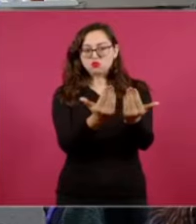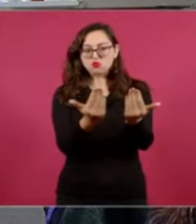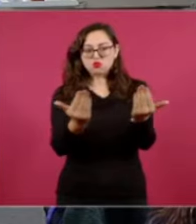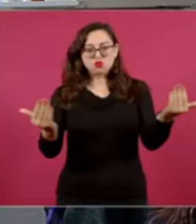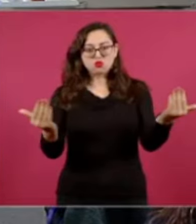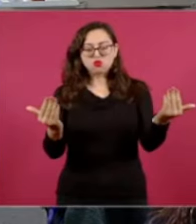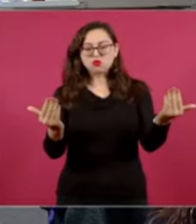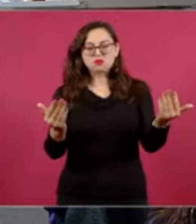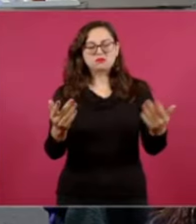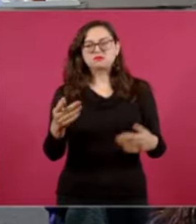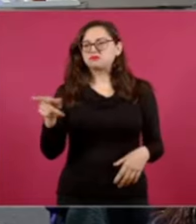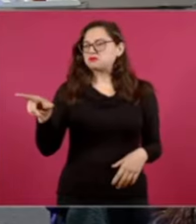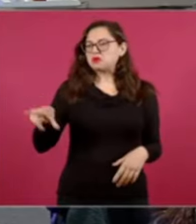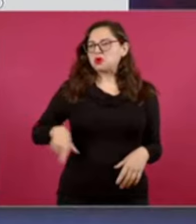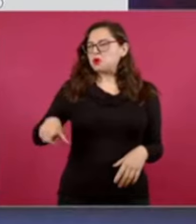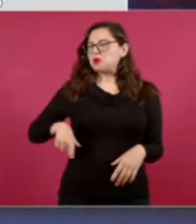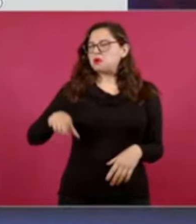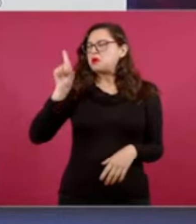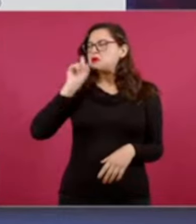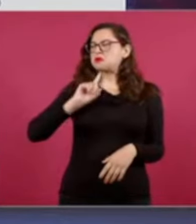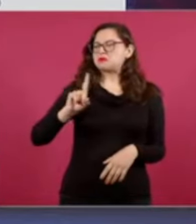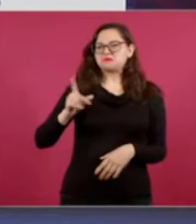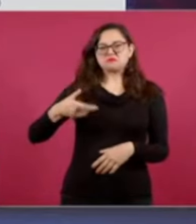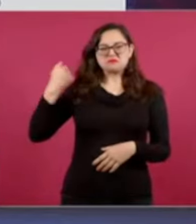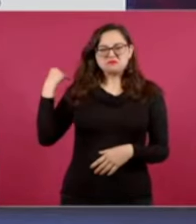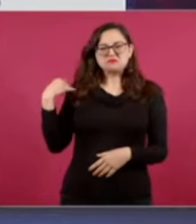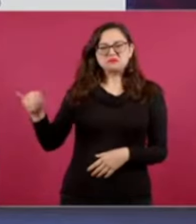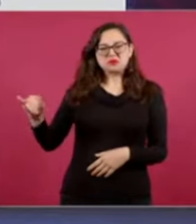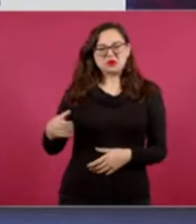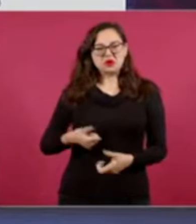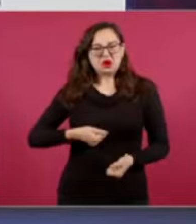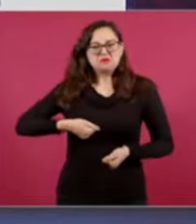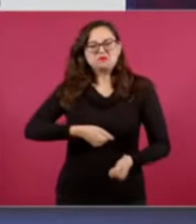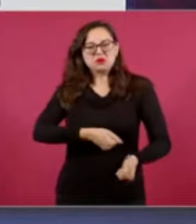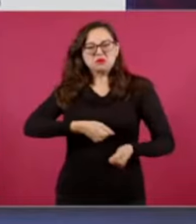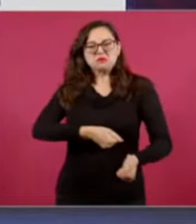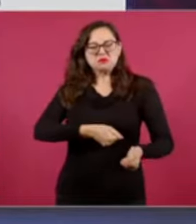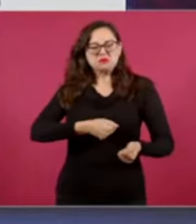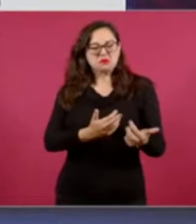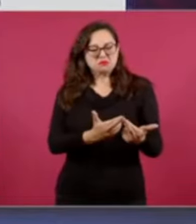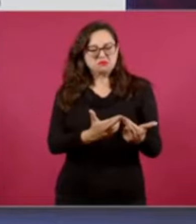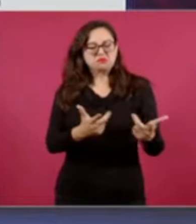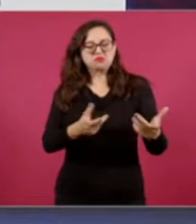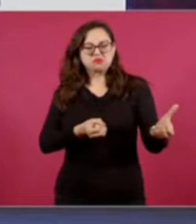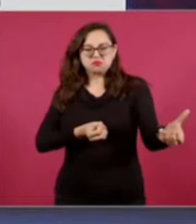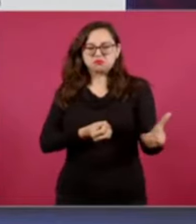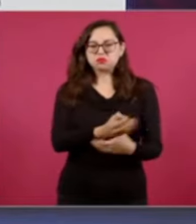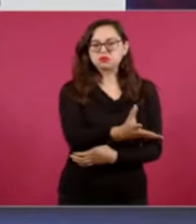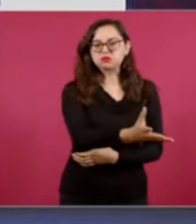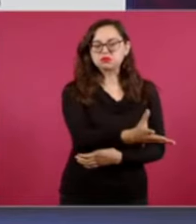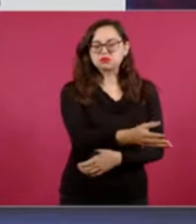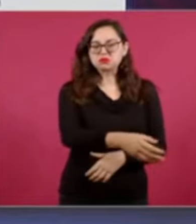a la gobernadora, y destapan ellos mismos el colector Solidaridad.